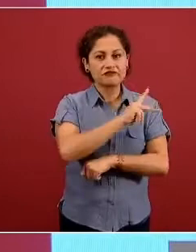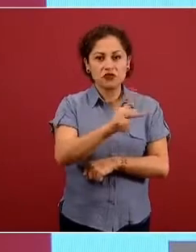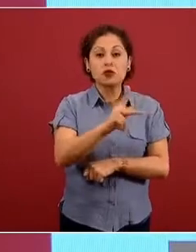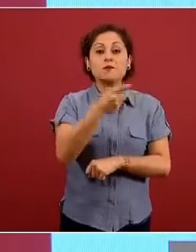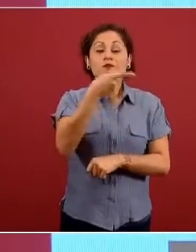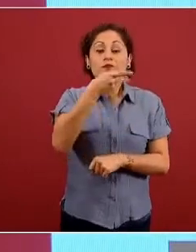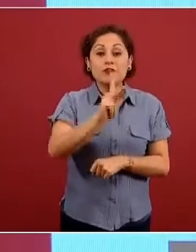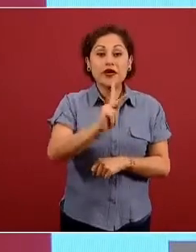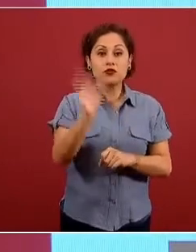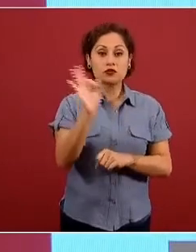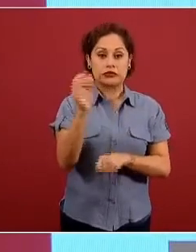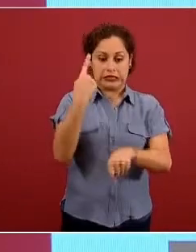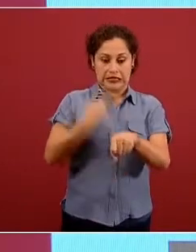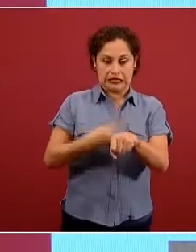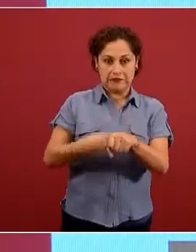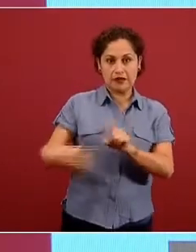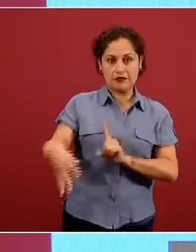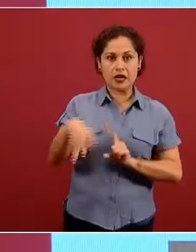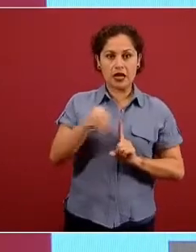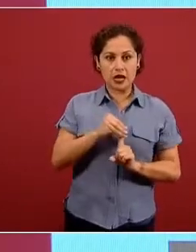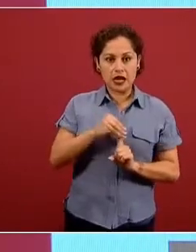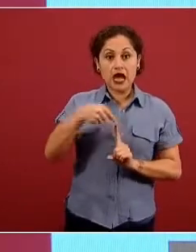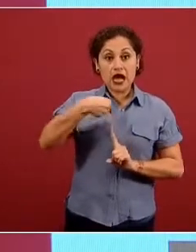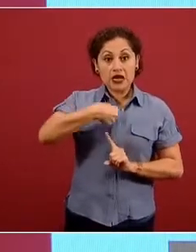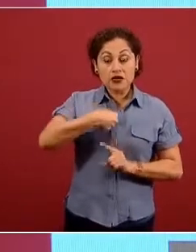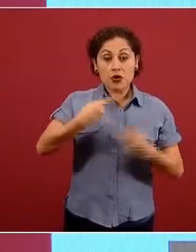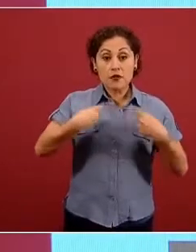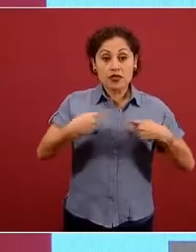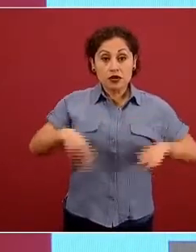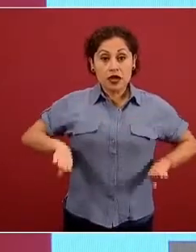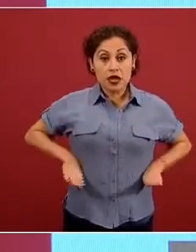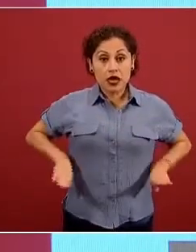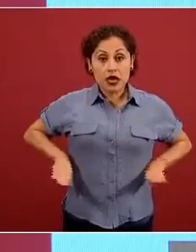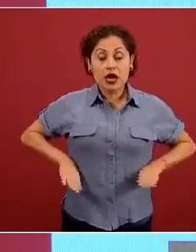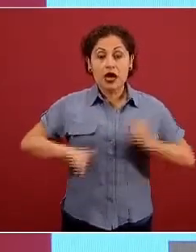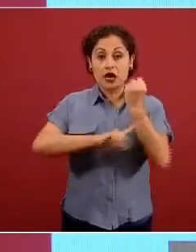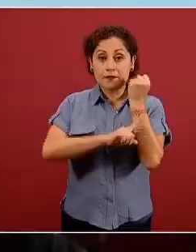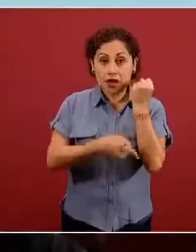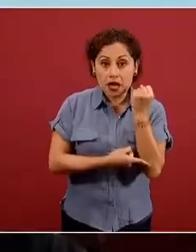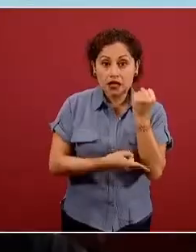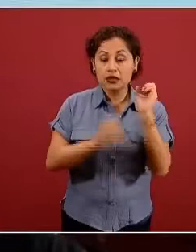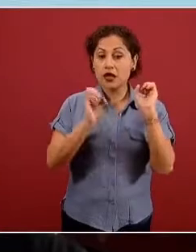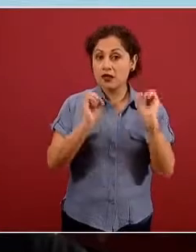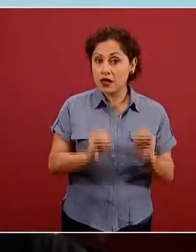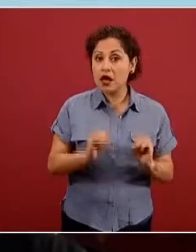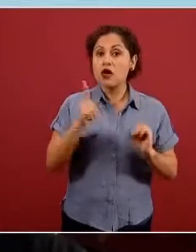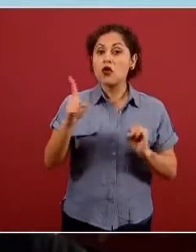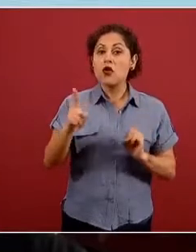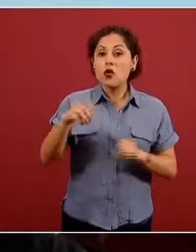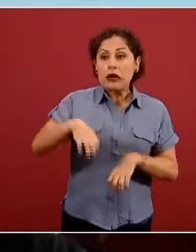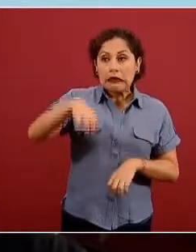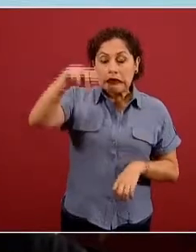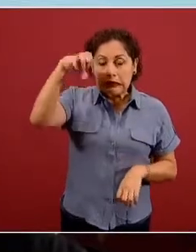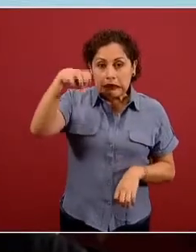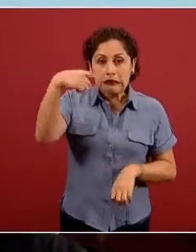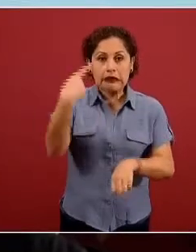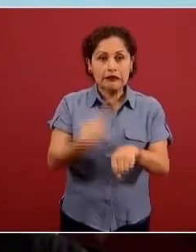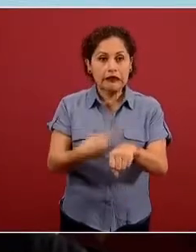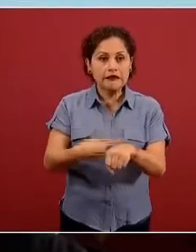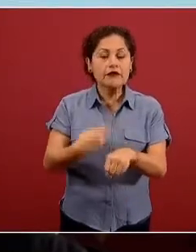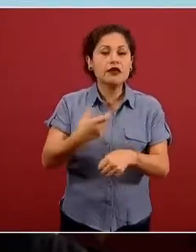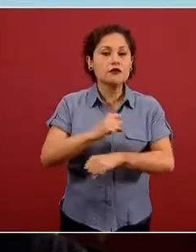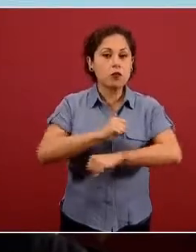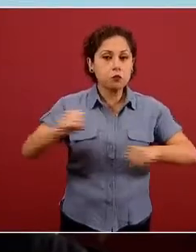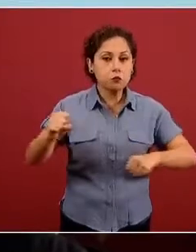en personas adultas mayores, mujeres embarazadas y quienes padecen enfermedades crónicas, en particular hipertensión,